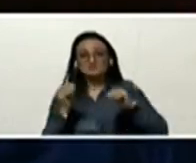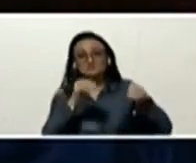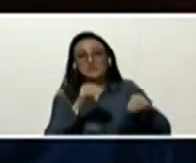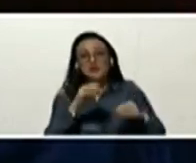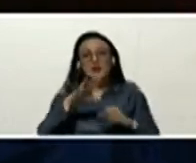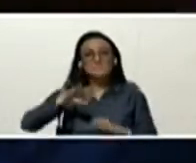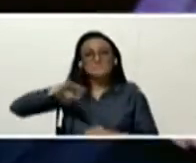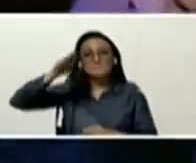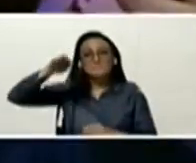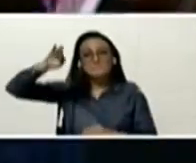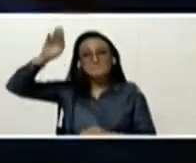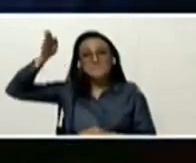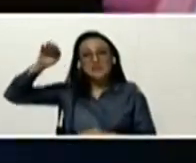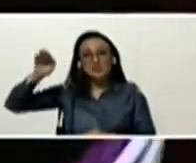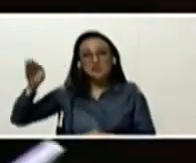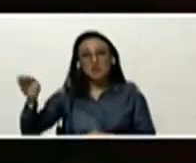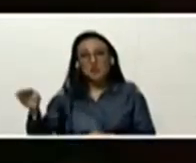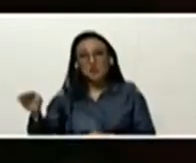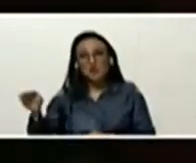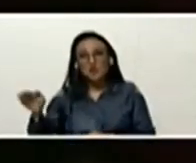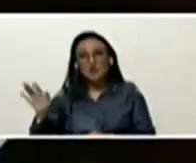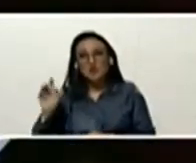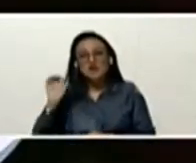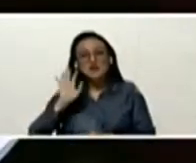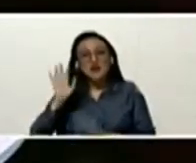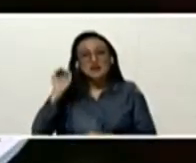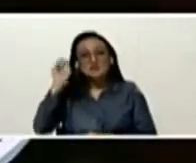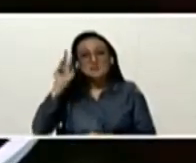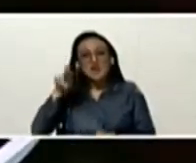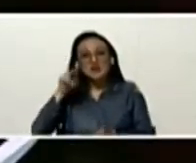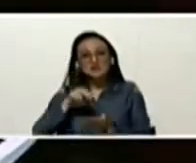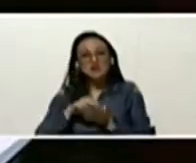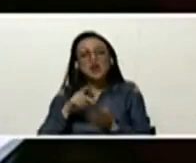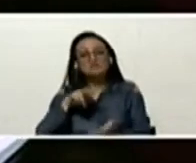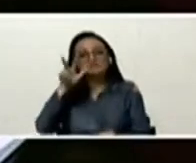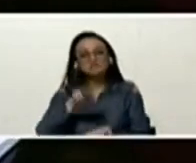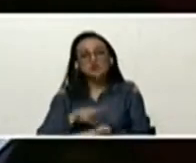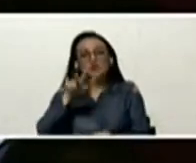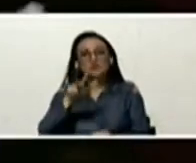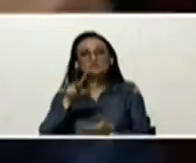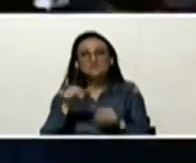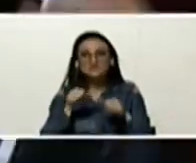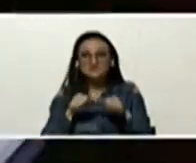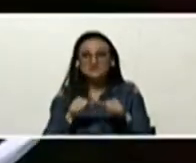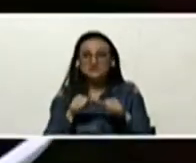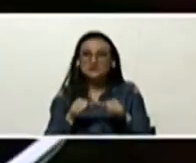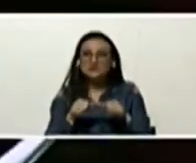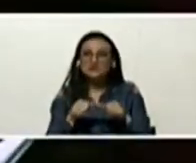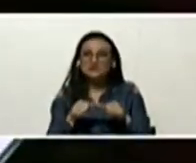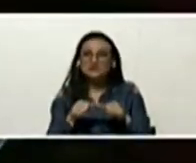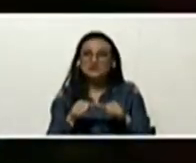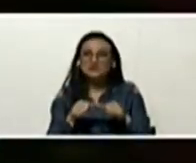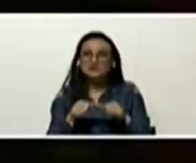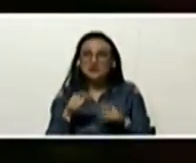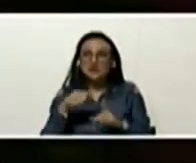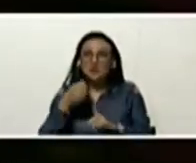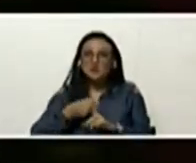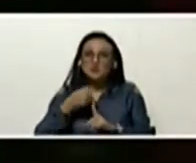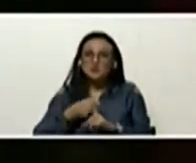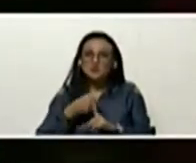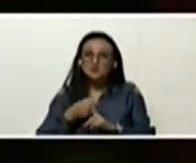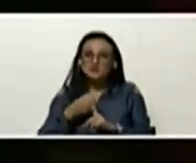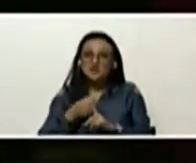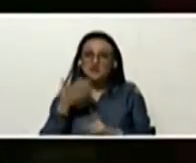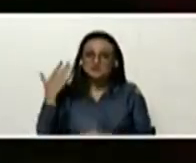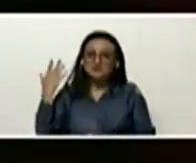Panteón Nacional, y ya la Asamblea Nacional dio aprobación de esto para seguir y continuar con esta lucha que llevamos